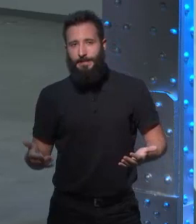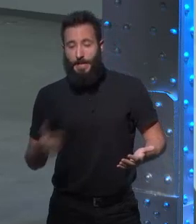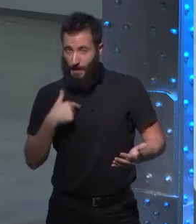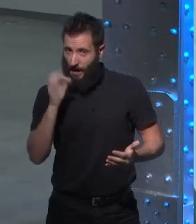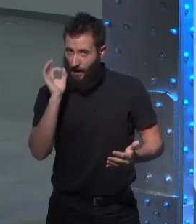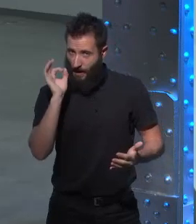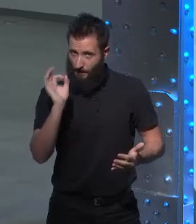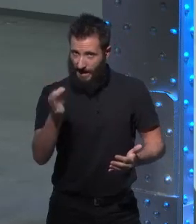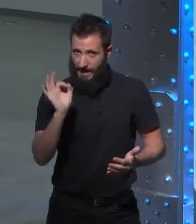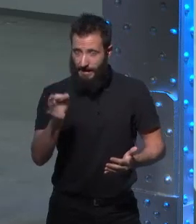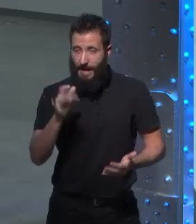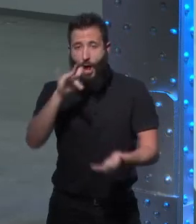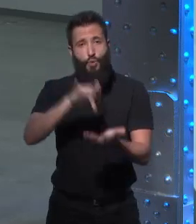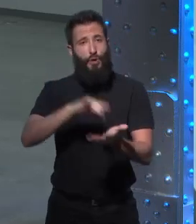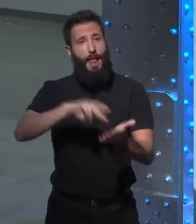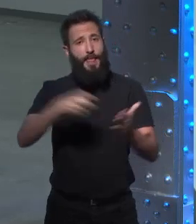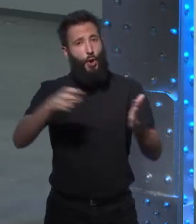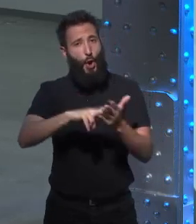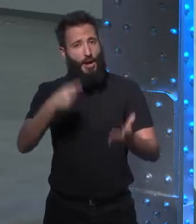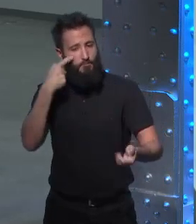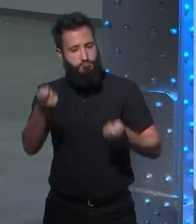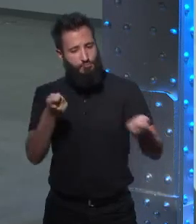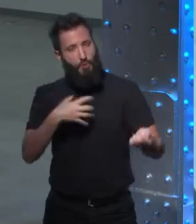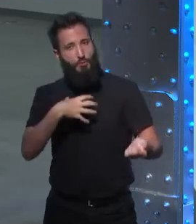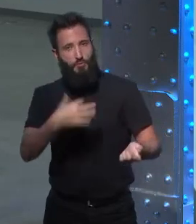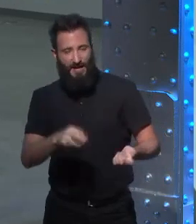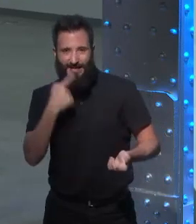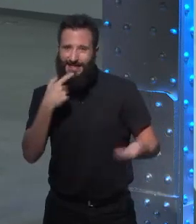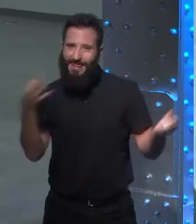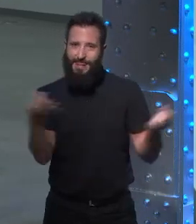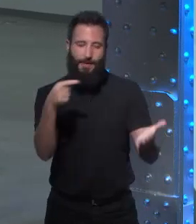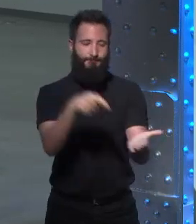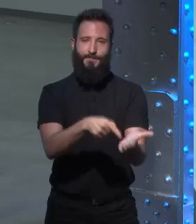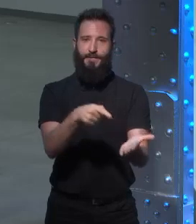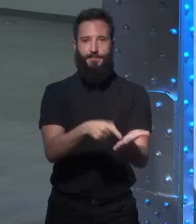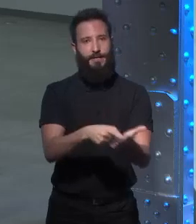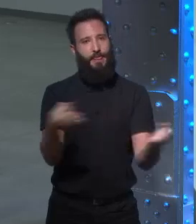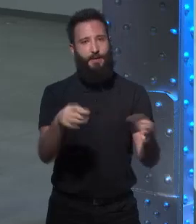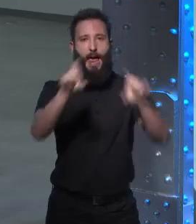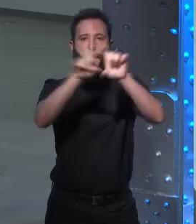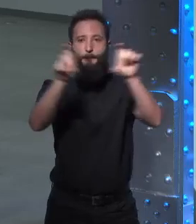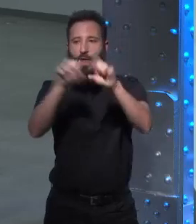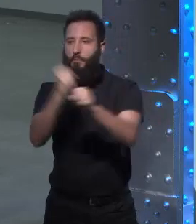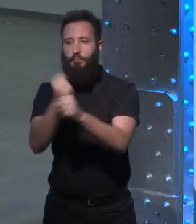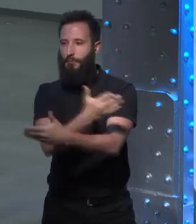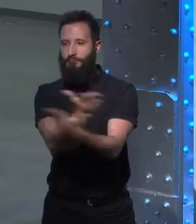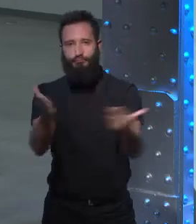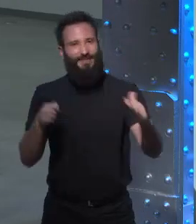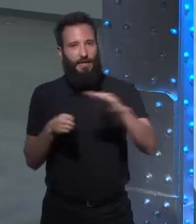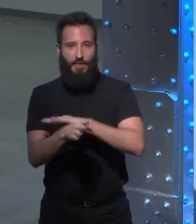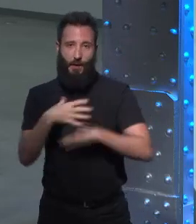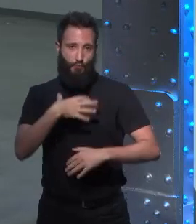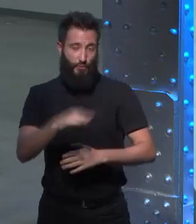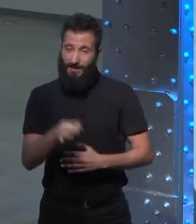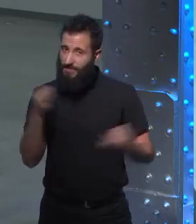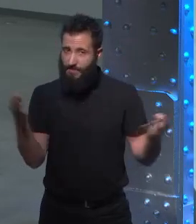lo cierto es que dominar la tecnología se ha convertido en un requisito imprescindible ya para acceder a cualquier empleo. Conocer el